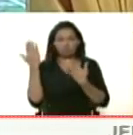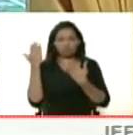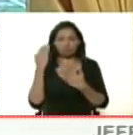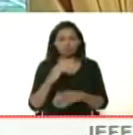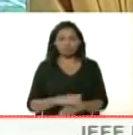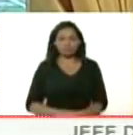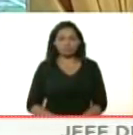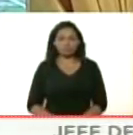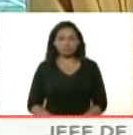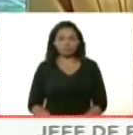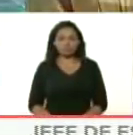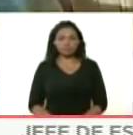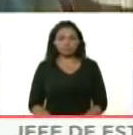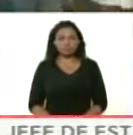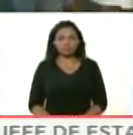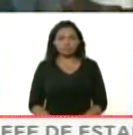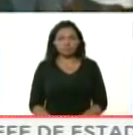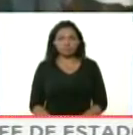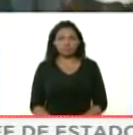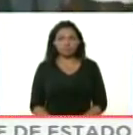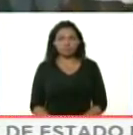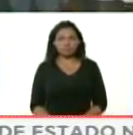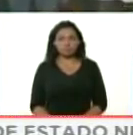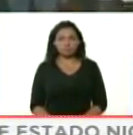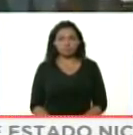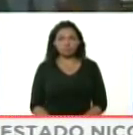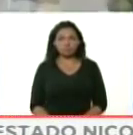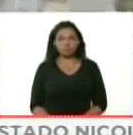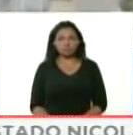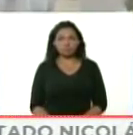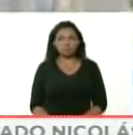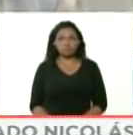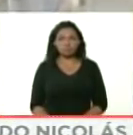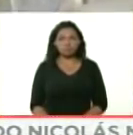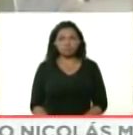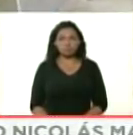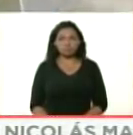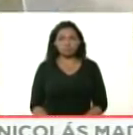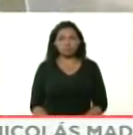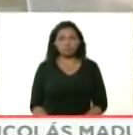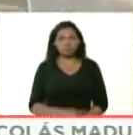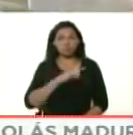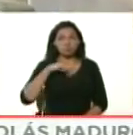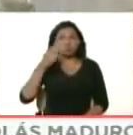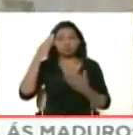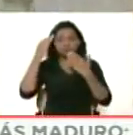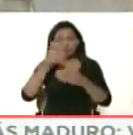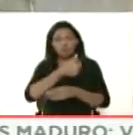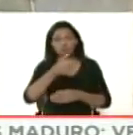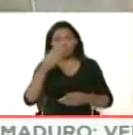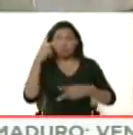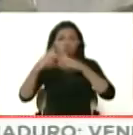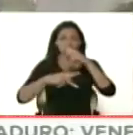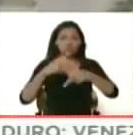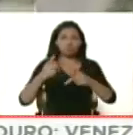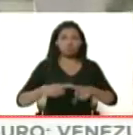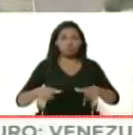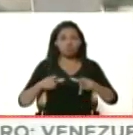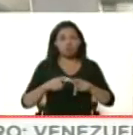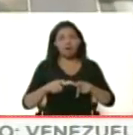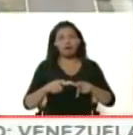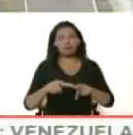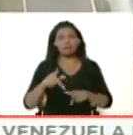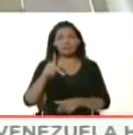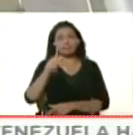Adelante, compañero. Nuestro saludo, presidente, desde la unidad de producción Pedro